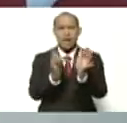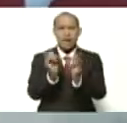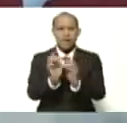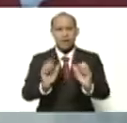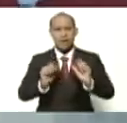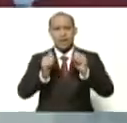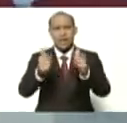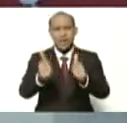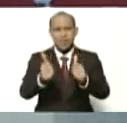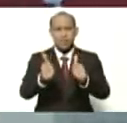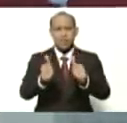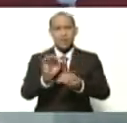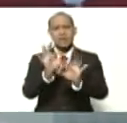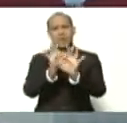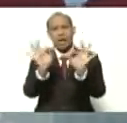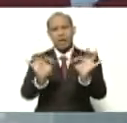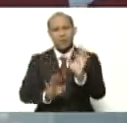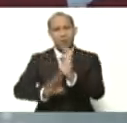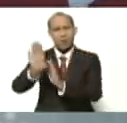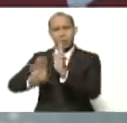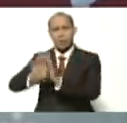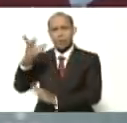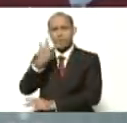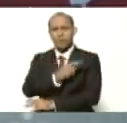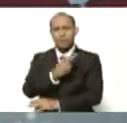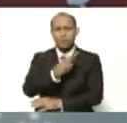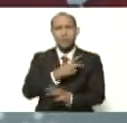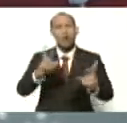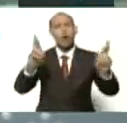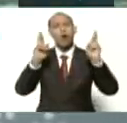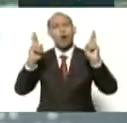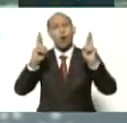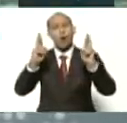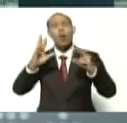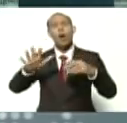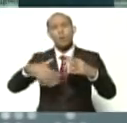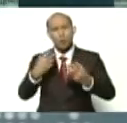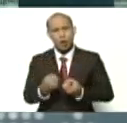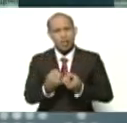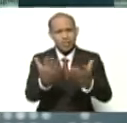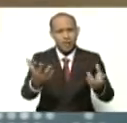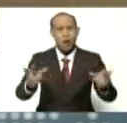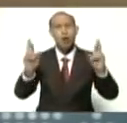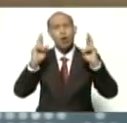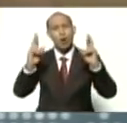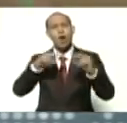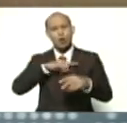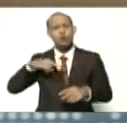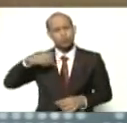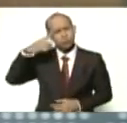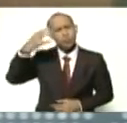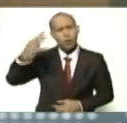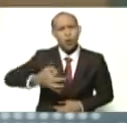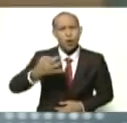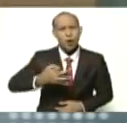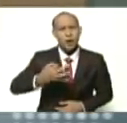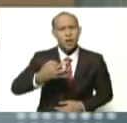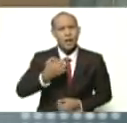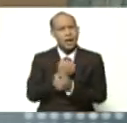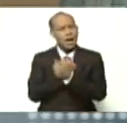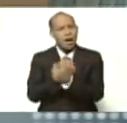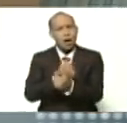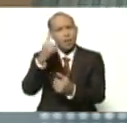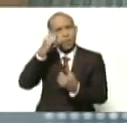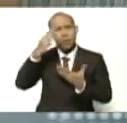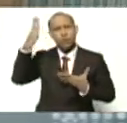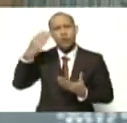avanzada de vacunación ojalá la cumplamos y creo que lo vamos a cumplir por el amor de dios y por el amor